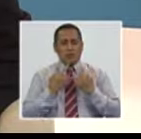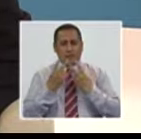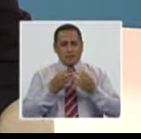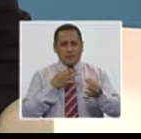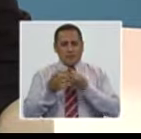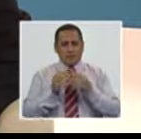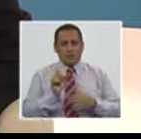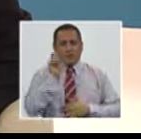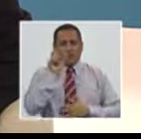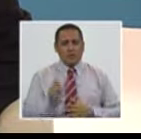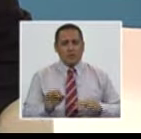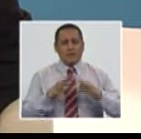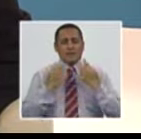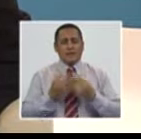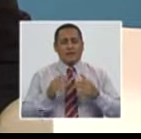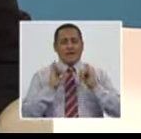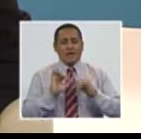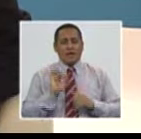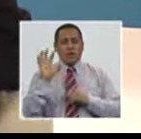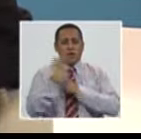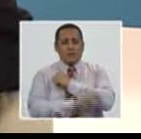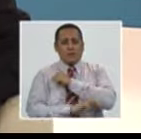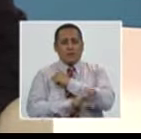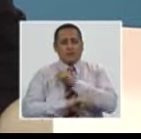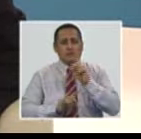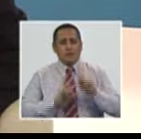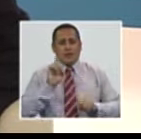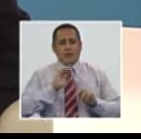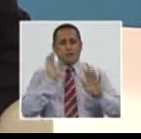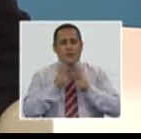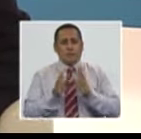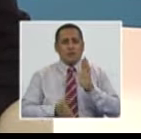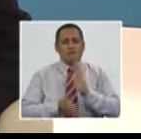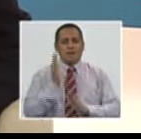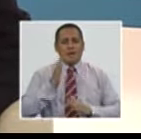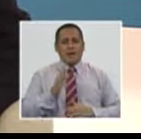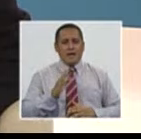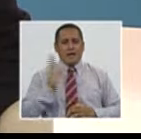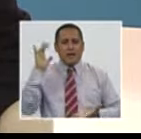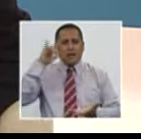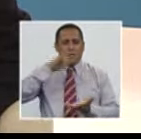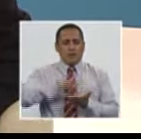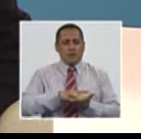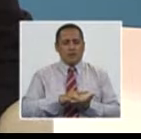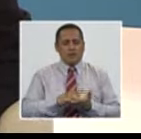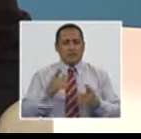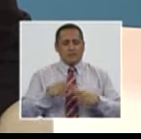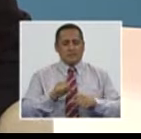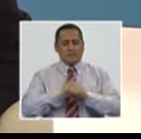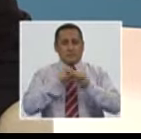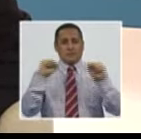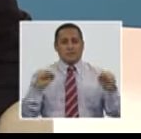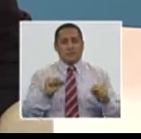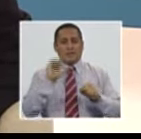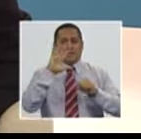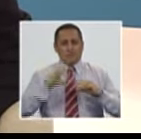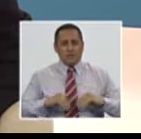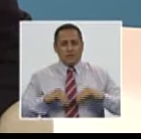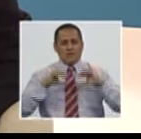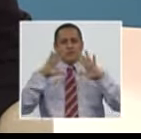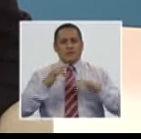aquí ya no estamos hablando de alguien que se vaya a quedar necesariamente en el extranjero sino alguien que pueda ir por ejemplo al aeropuerto se levanta a las cinco de la mañana